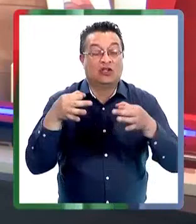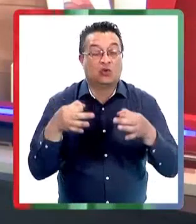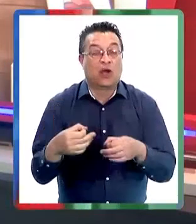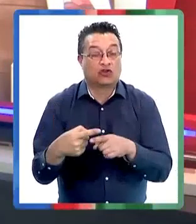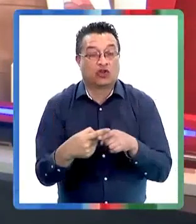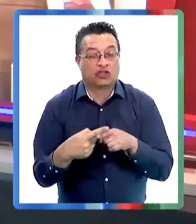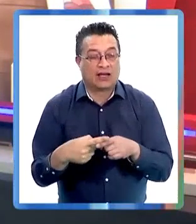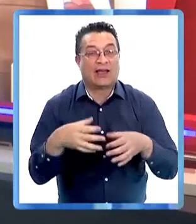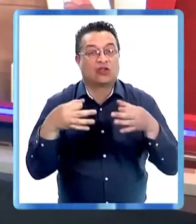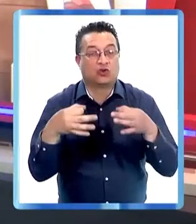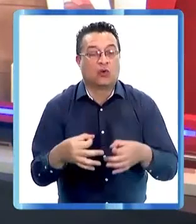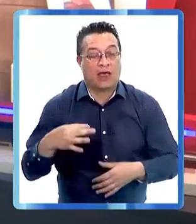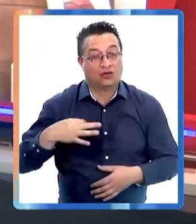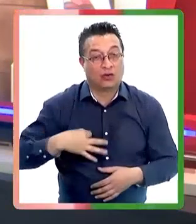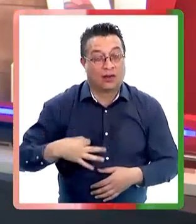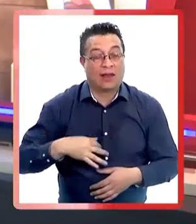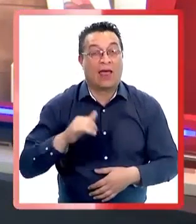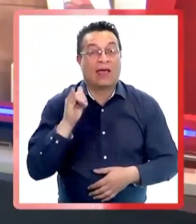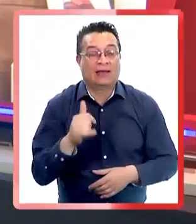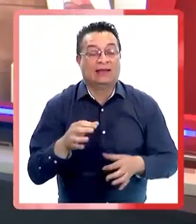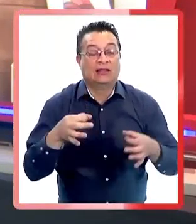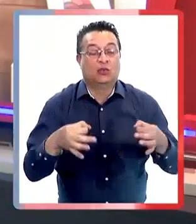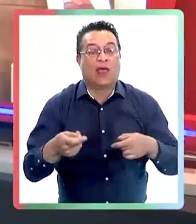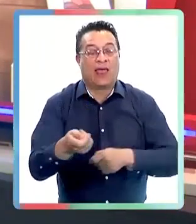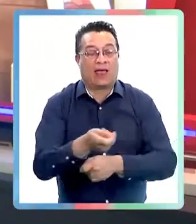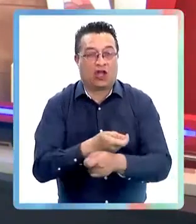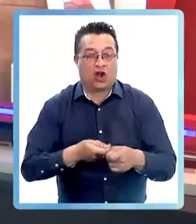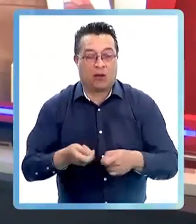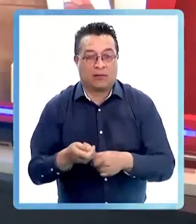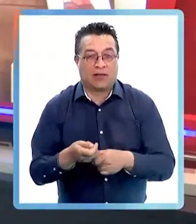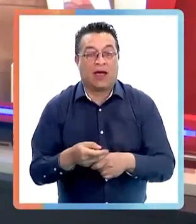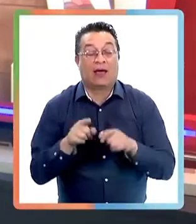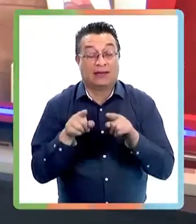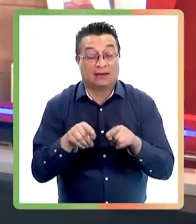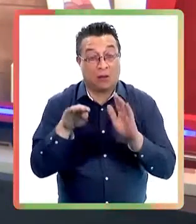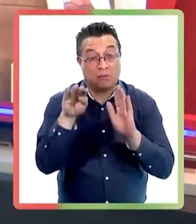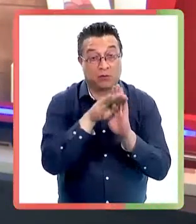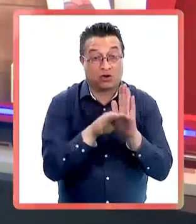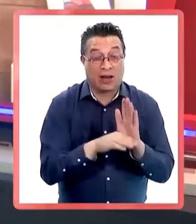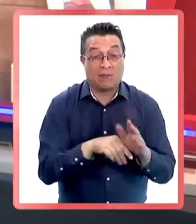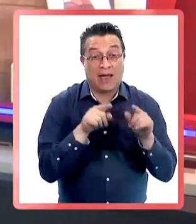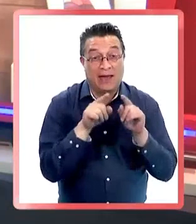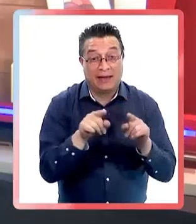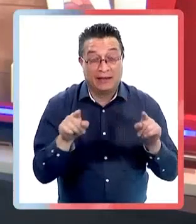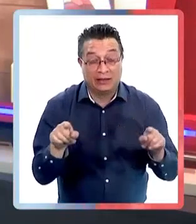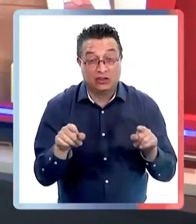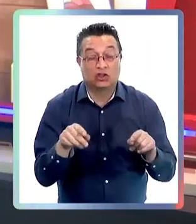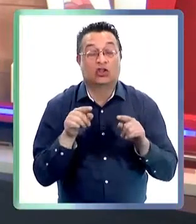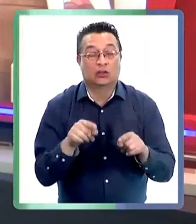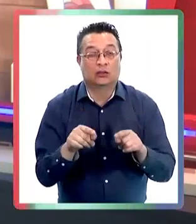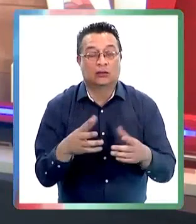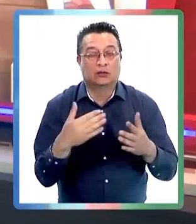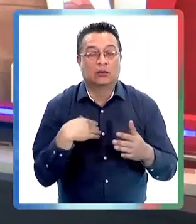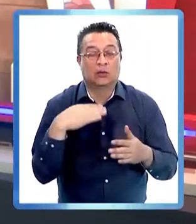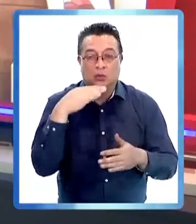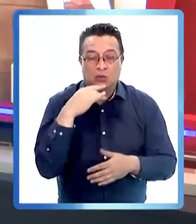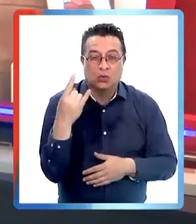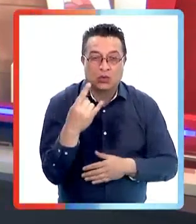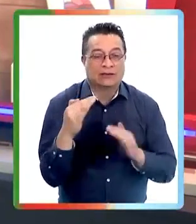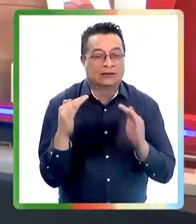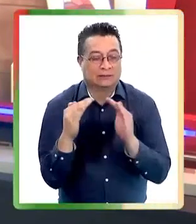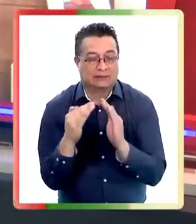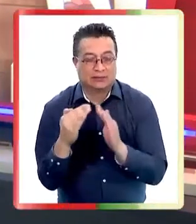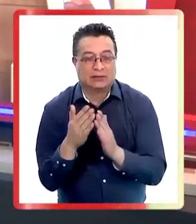seguridad social, seguridad ciudadana y seguridad económica. Estos programas, la emergencia habitacional,